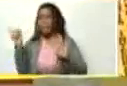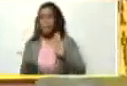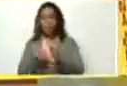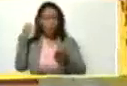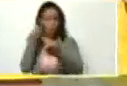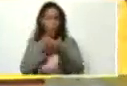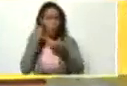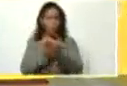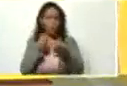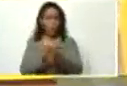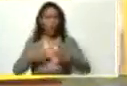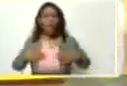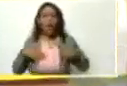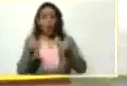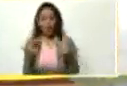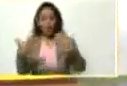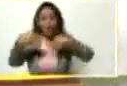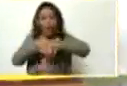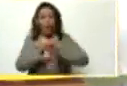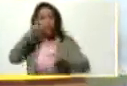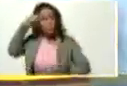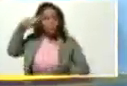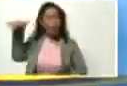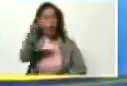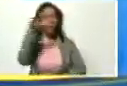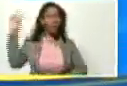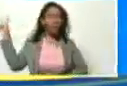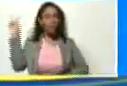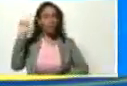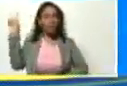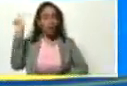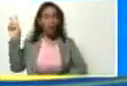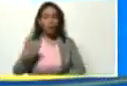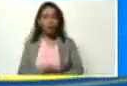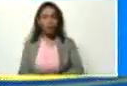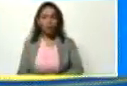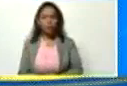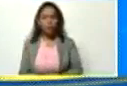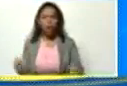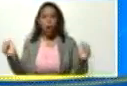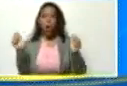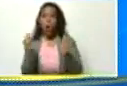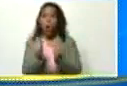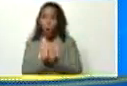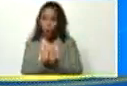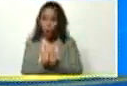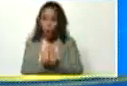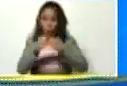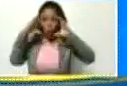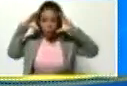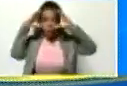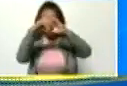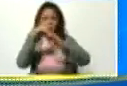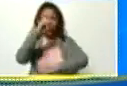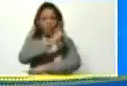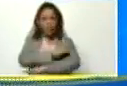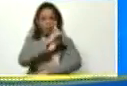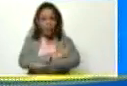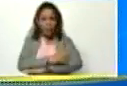lucha por la salud integral del pueblo de Venezuela con abnegación,